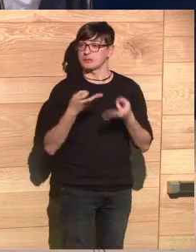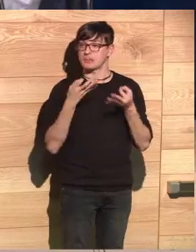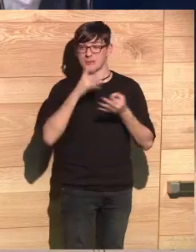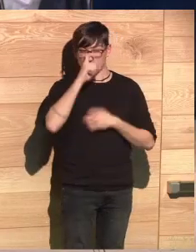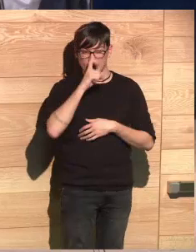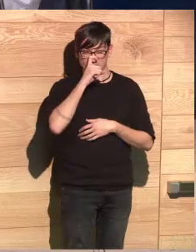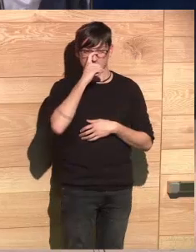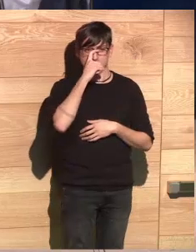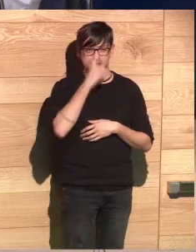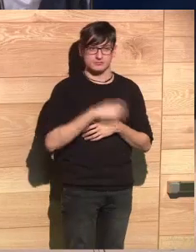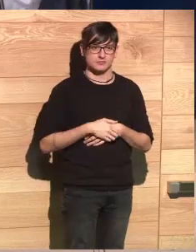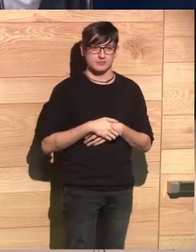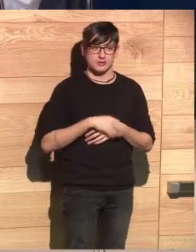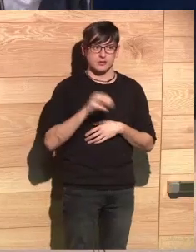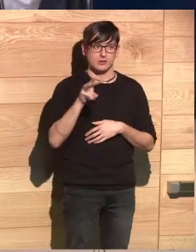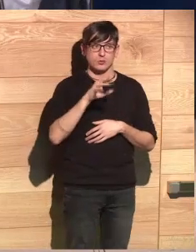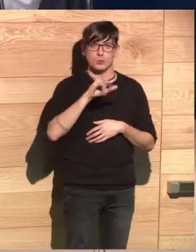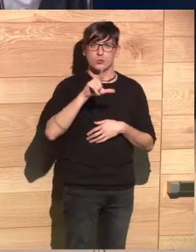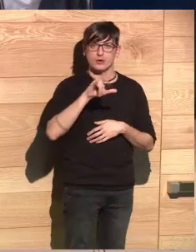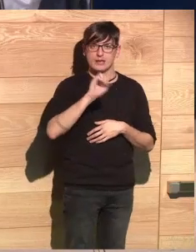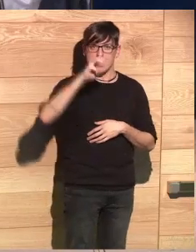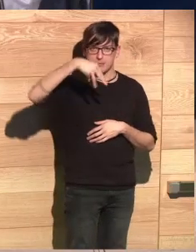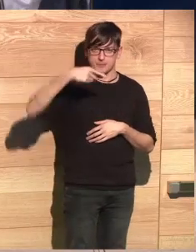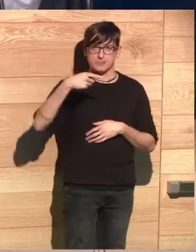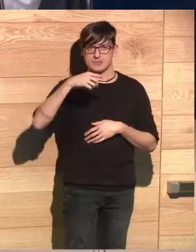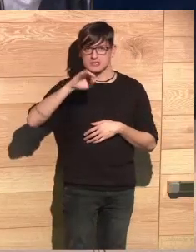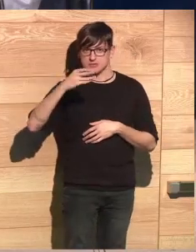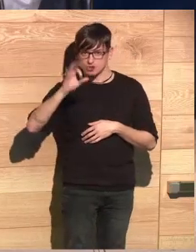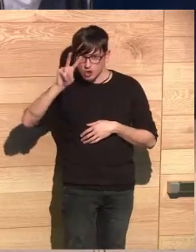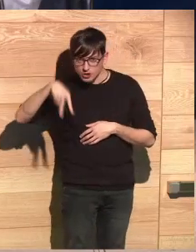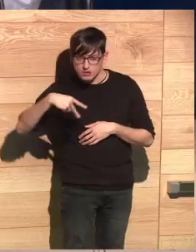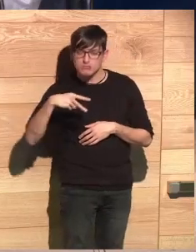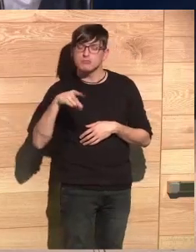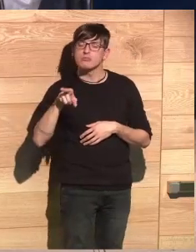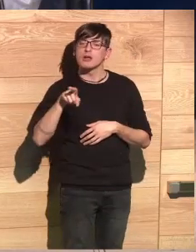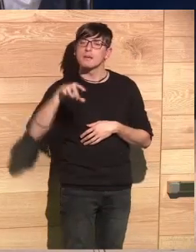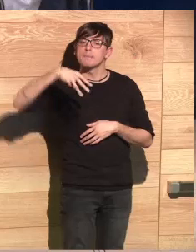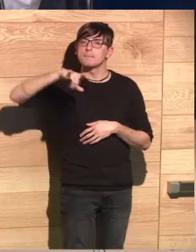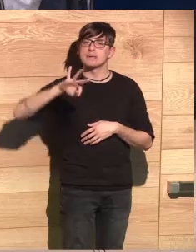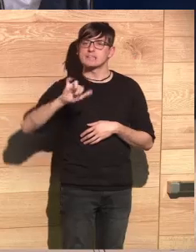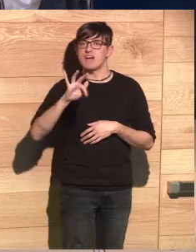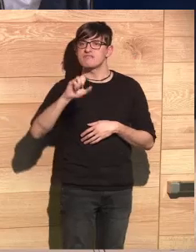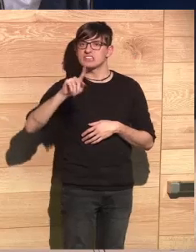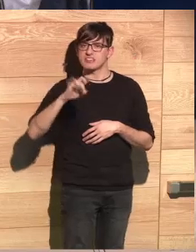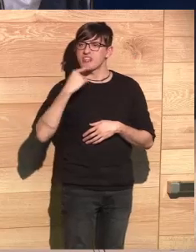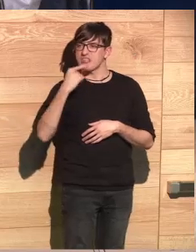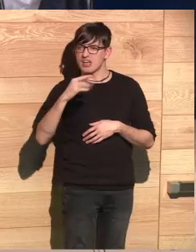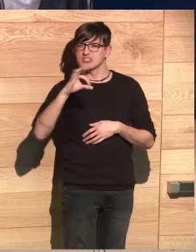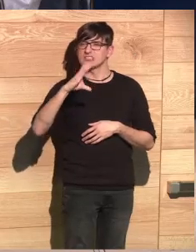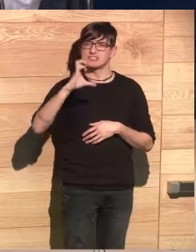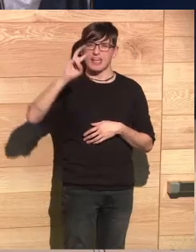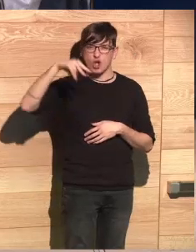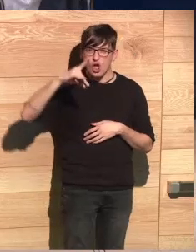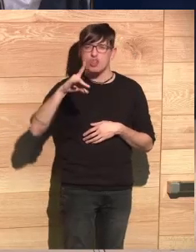me acuerdo de William Gibson, ¿no? Que le dijo no sé quién no sé si en Metafilter, le dijo, porque Second Life es como